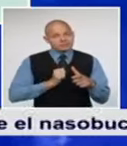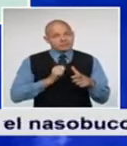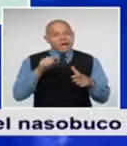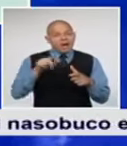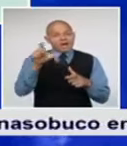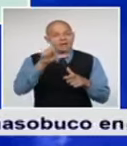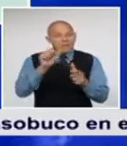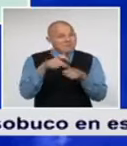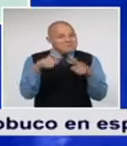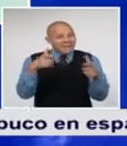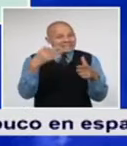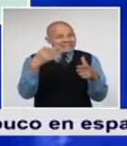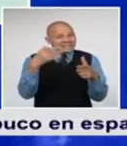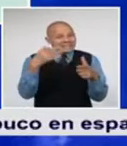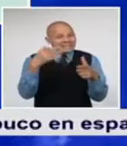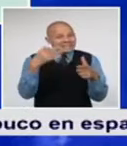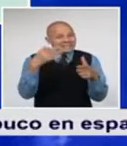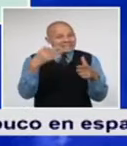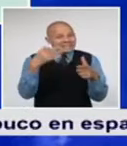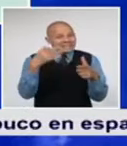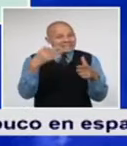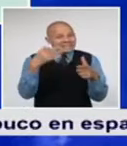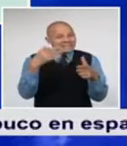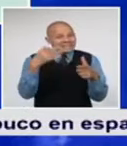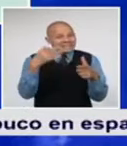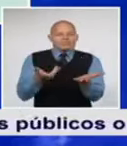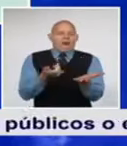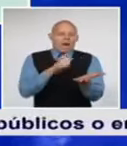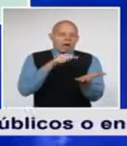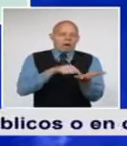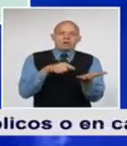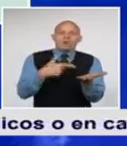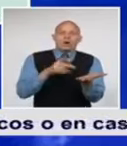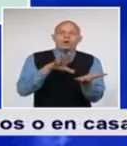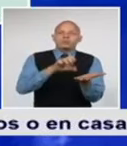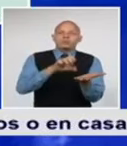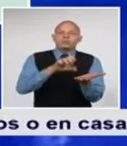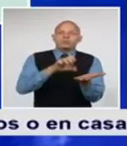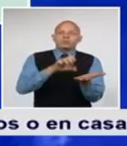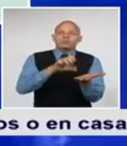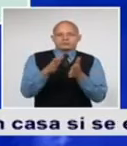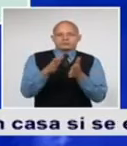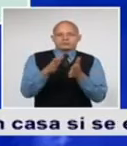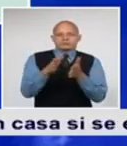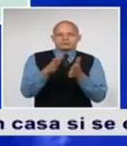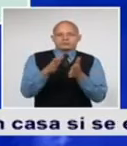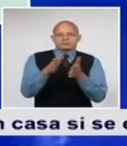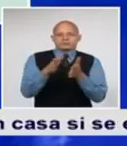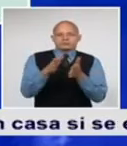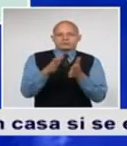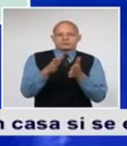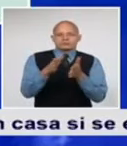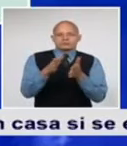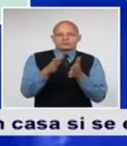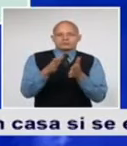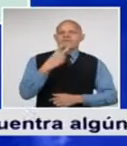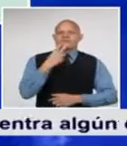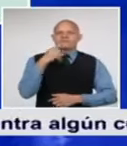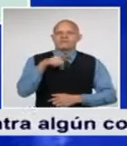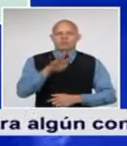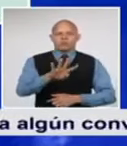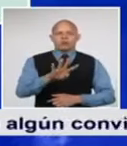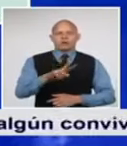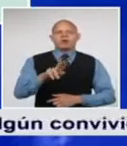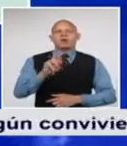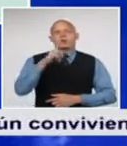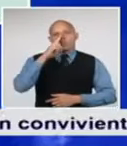el municipio de Camagüey, con 20 ayer, Florida 6, Vertientes 4 y Nuevitas 1.